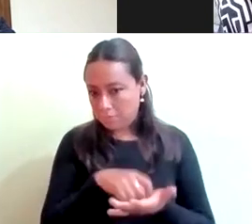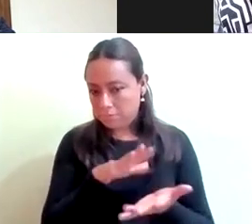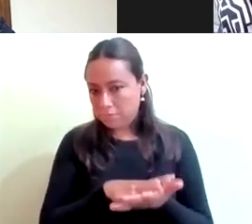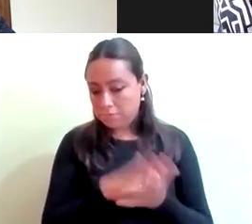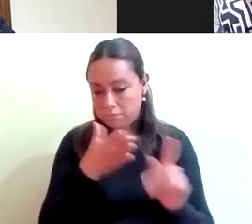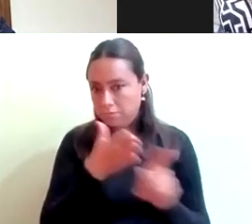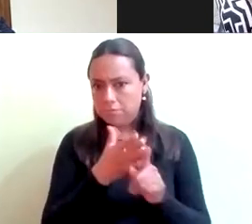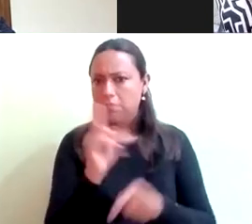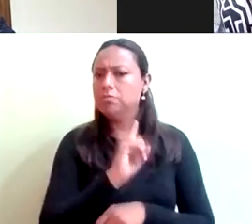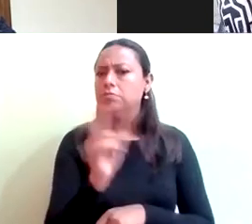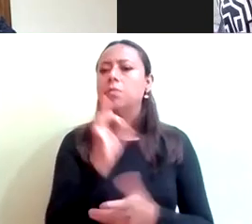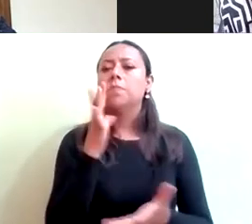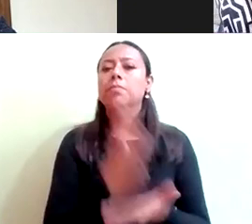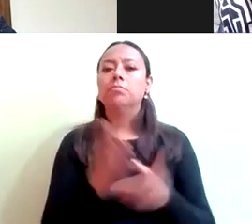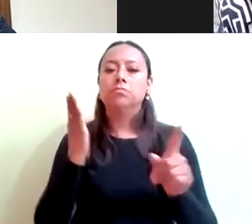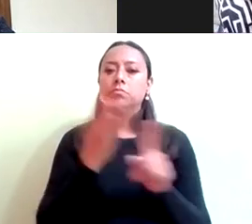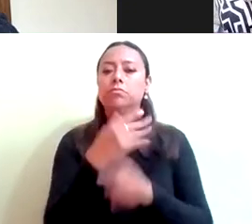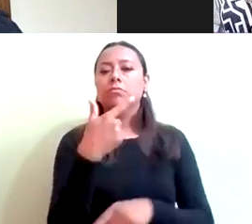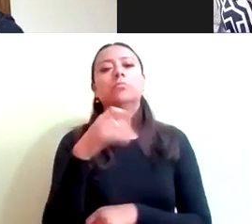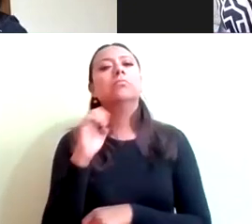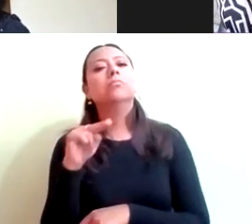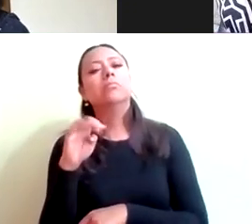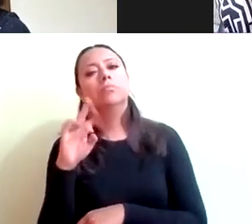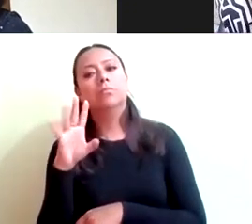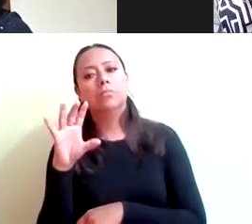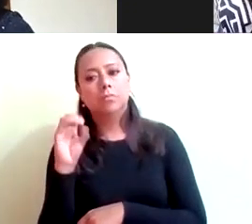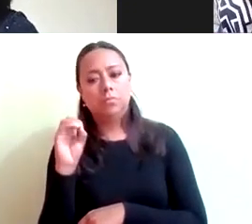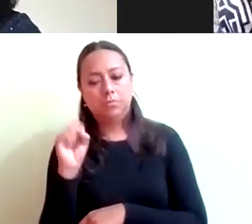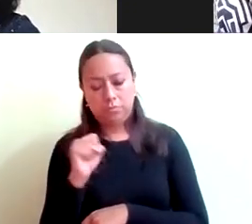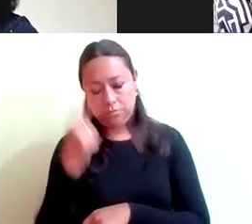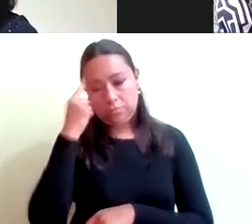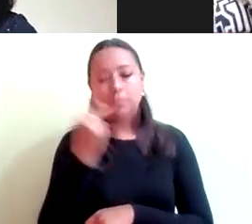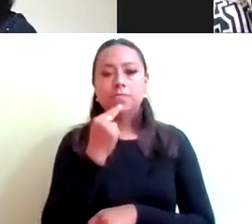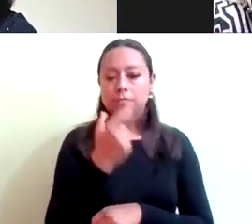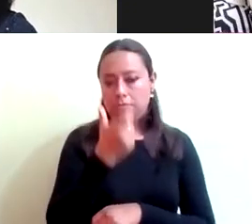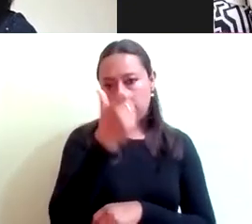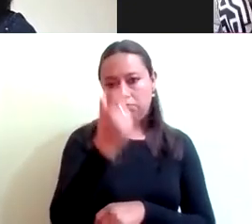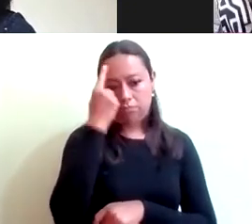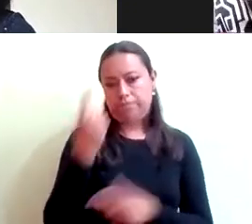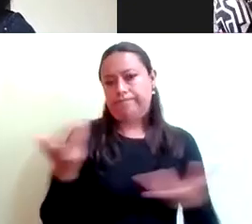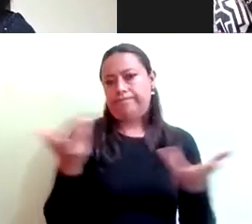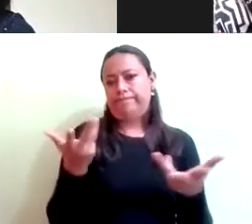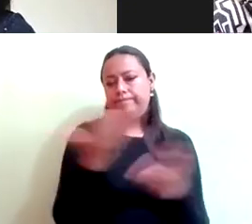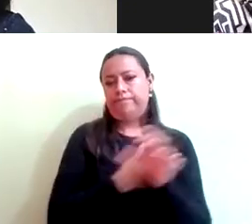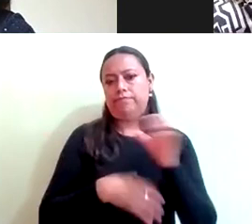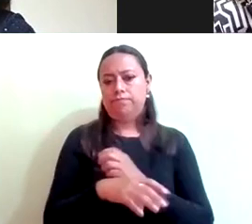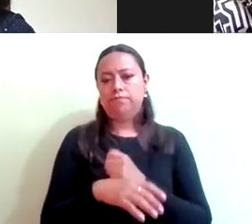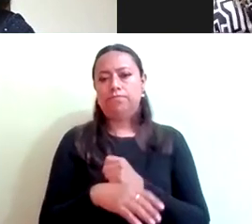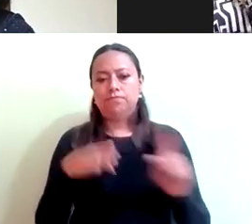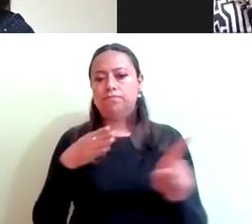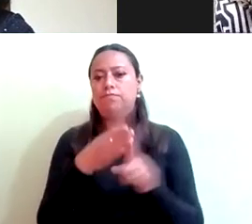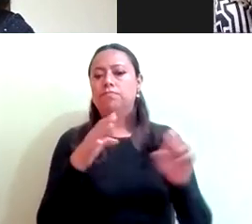con objetivos genéricos para el uso de recursos, para acciones que tengan como finalidad el